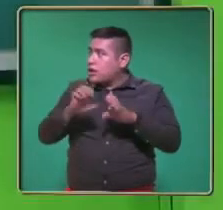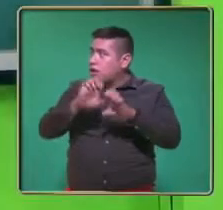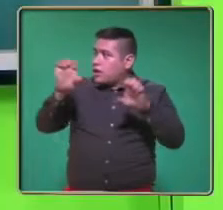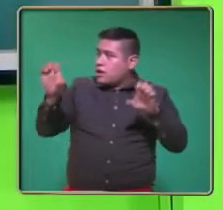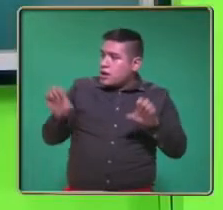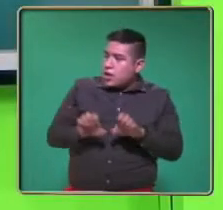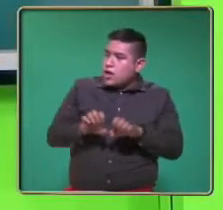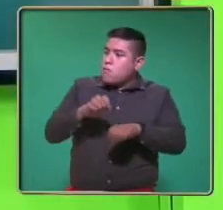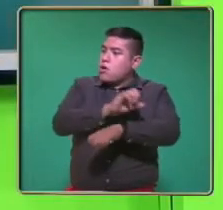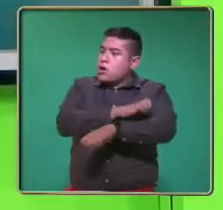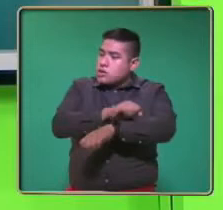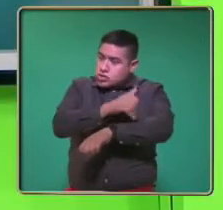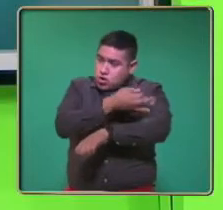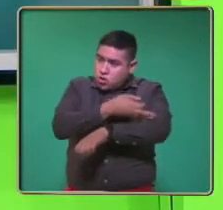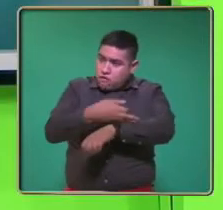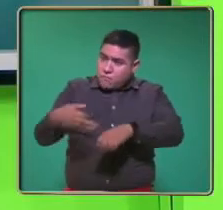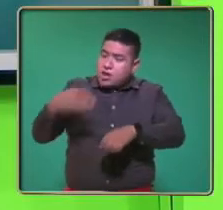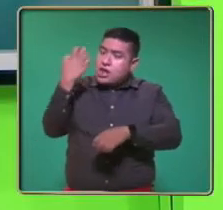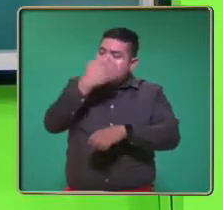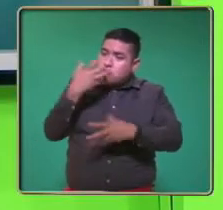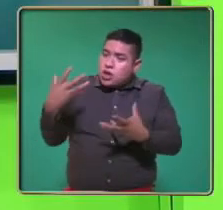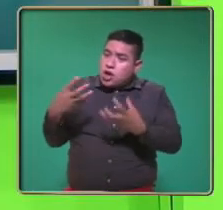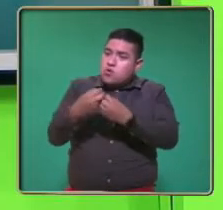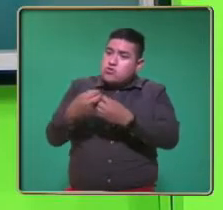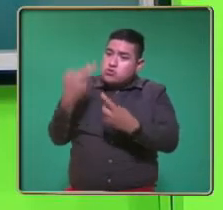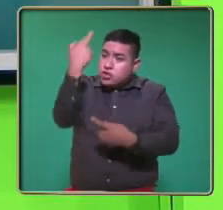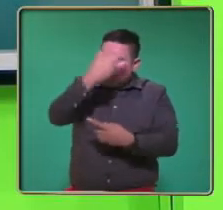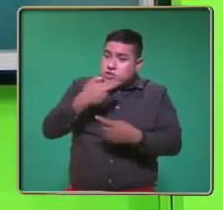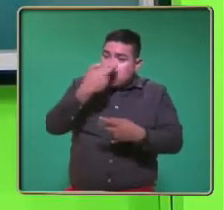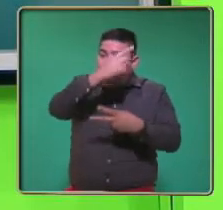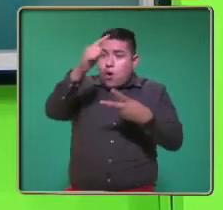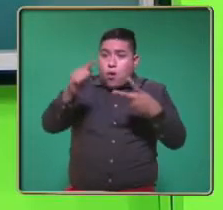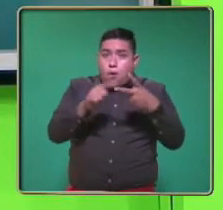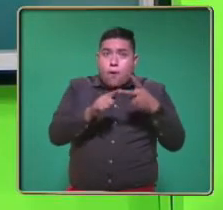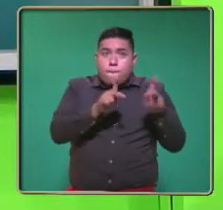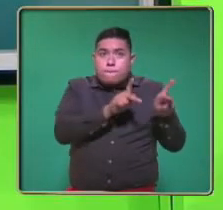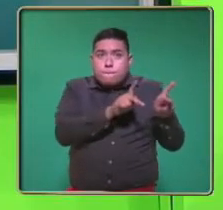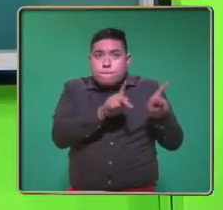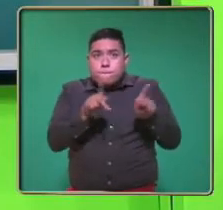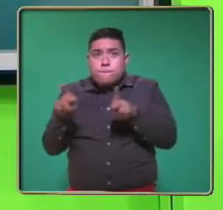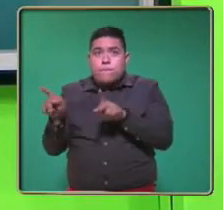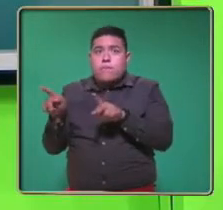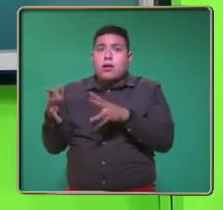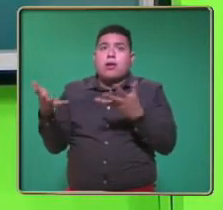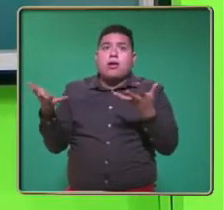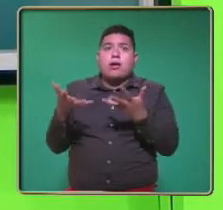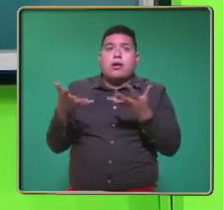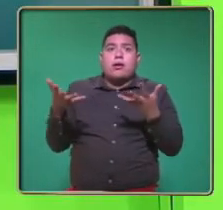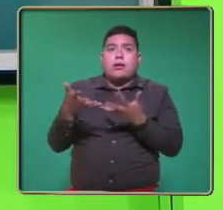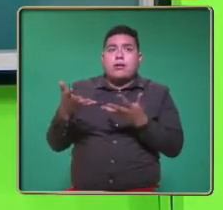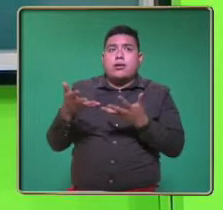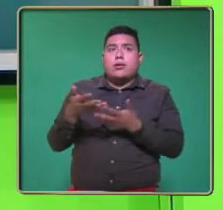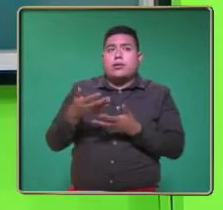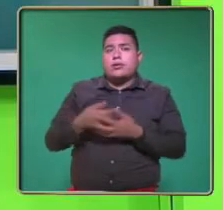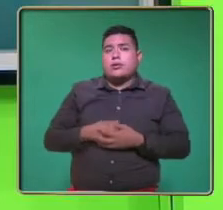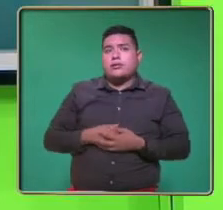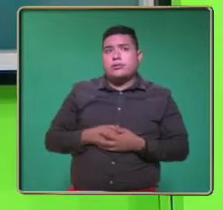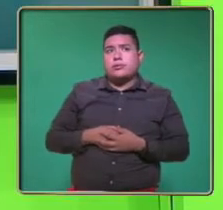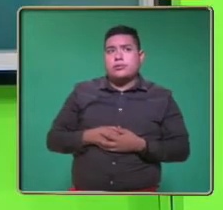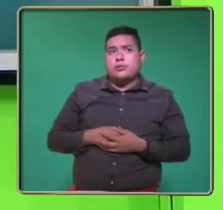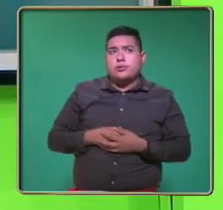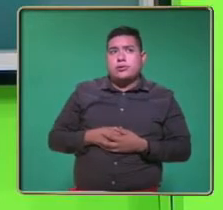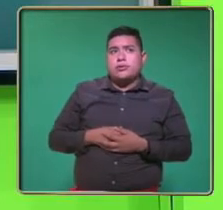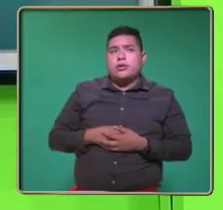y la familia, vamos a hacer un plan de intervención. ¿De qué manera nuestro alumno o nuestro hijo va a empezar